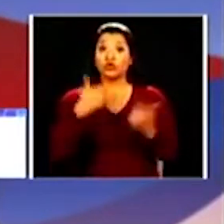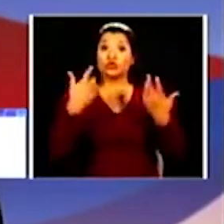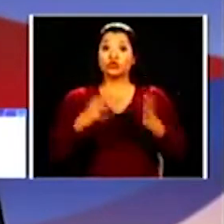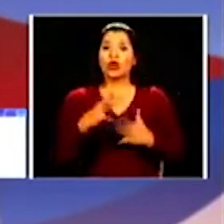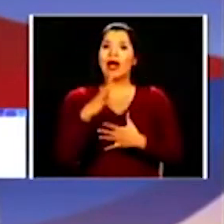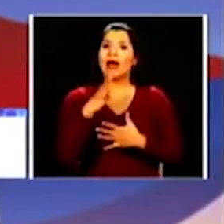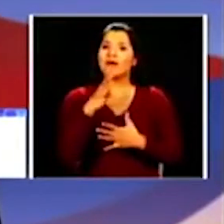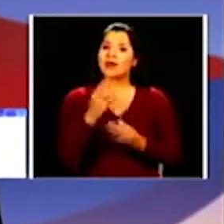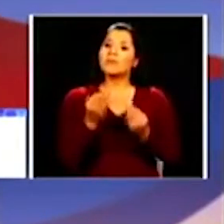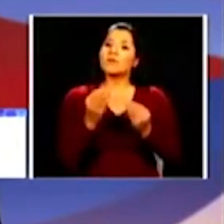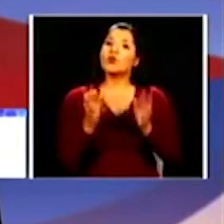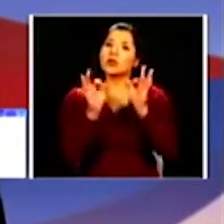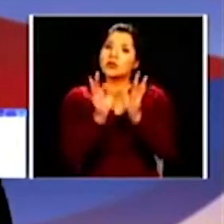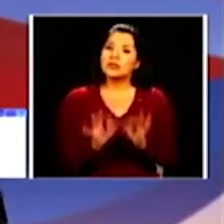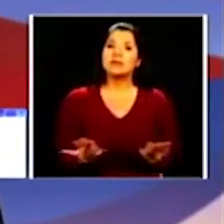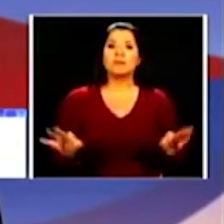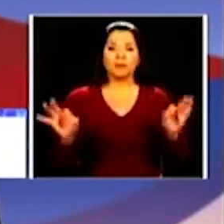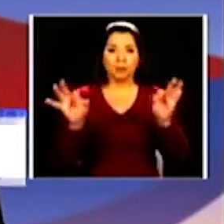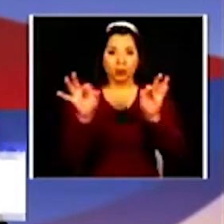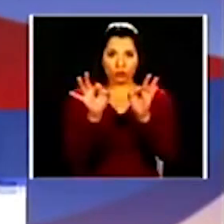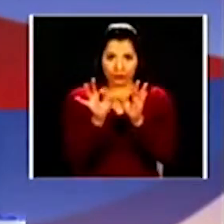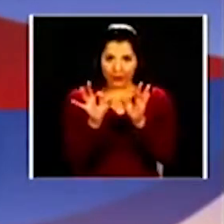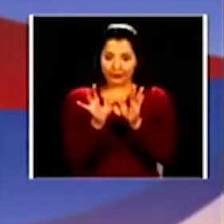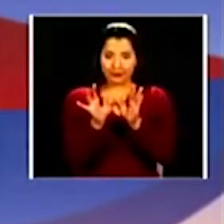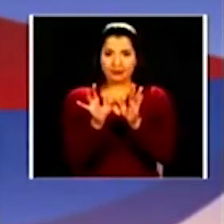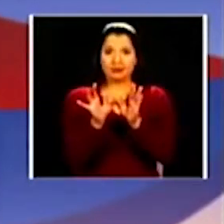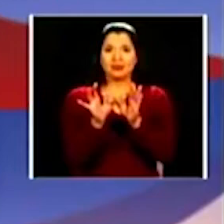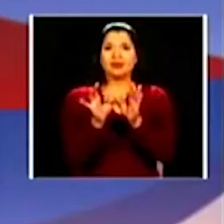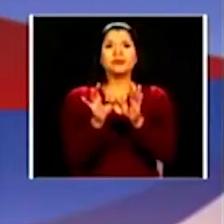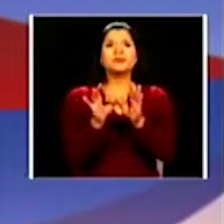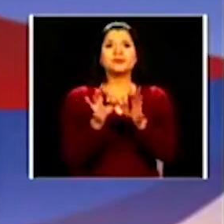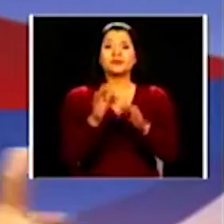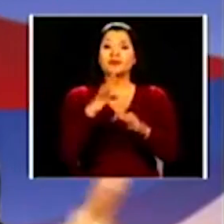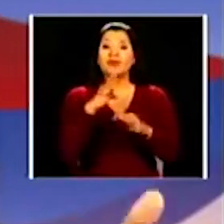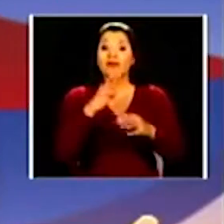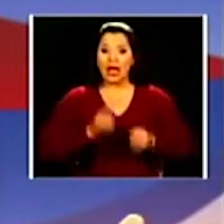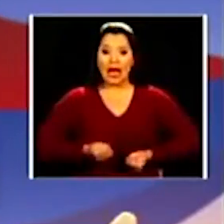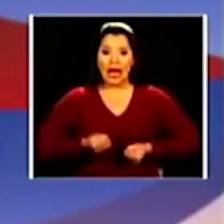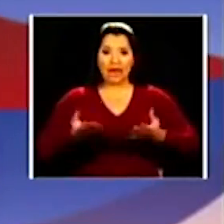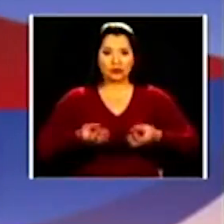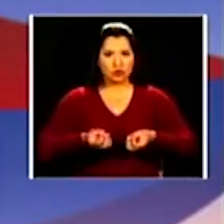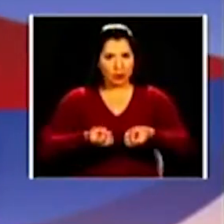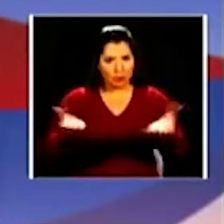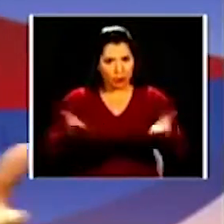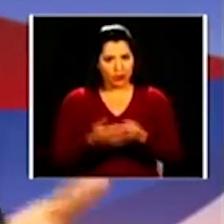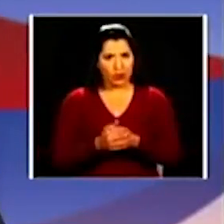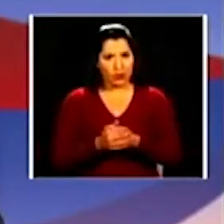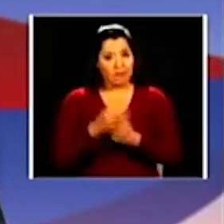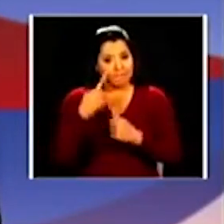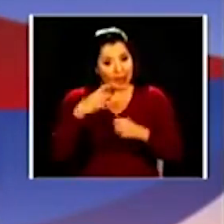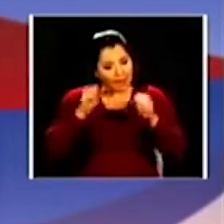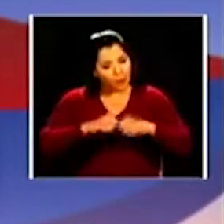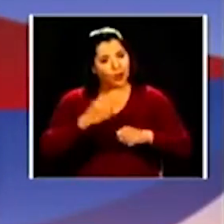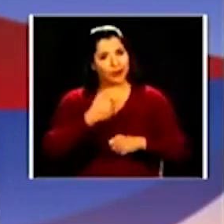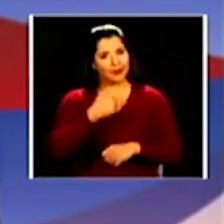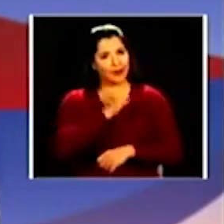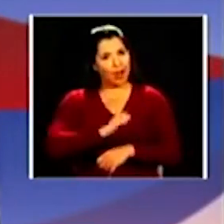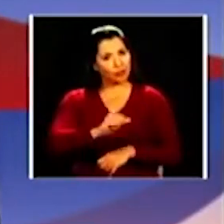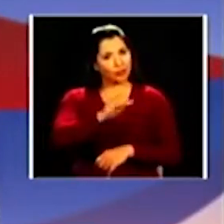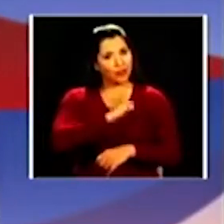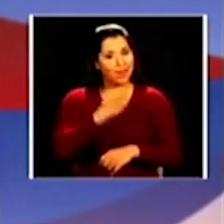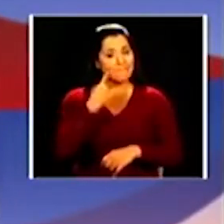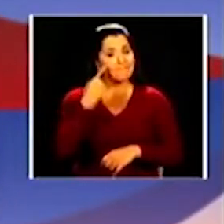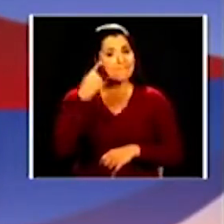buenas señales desde el Poder Ejecutivo en relación al tema del gasto público para tener la autoridad moral para venir a hablar de impuestos a